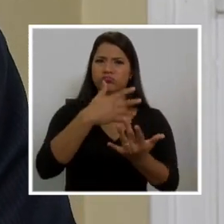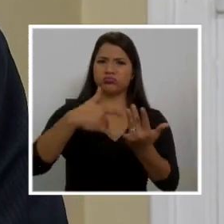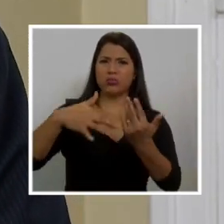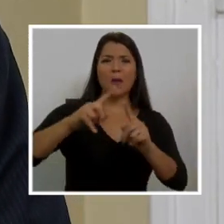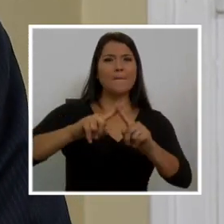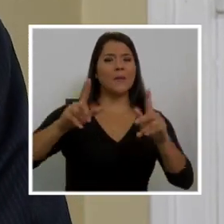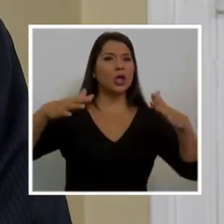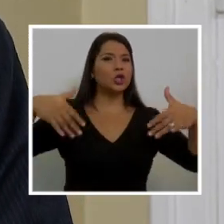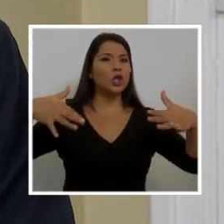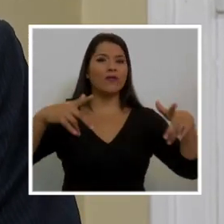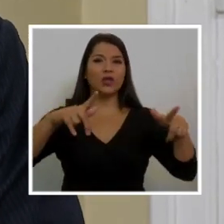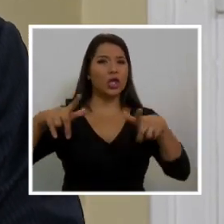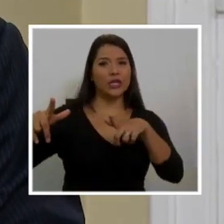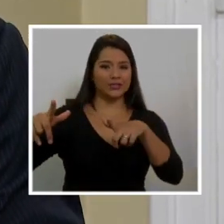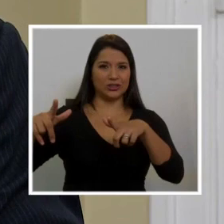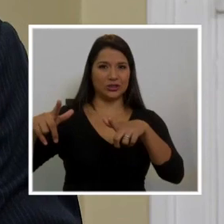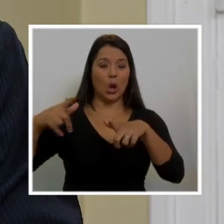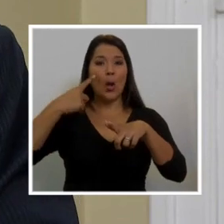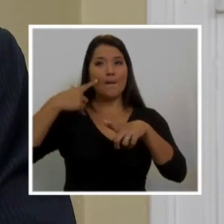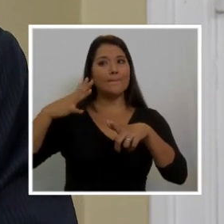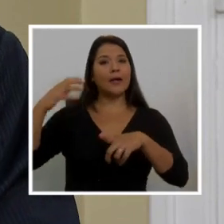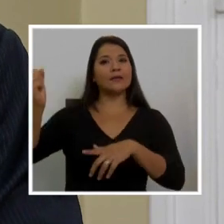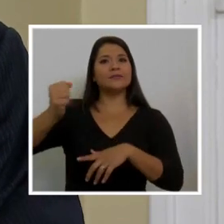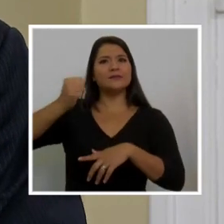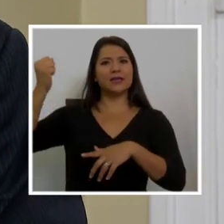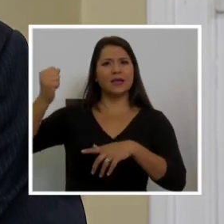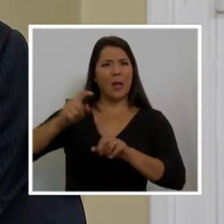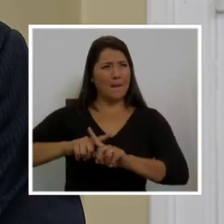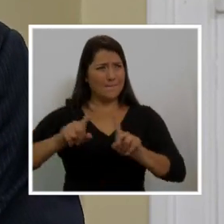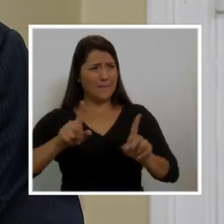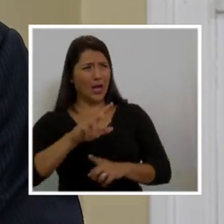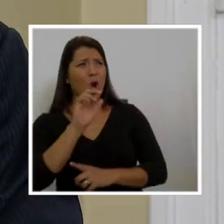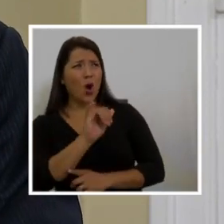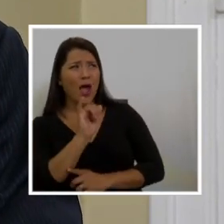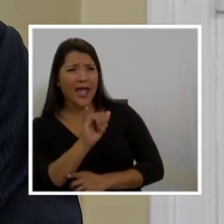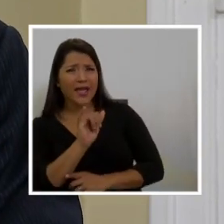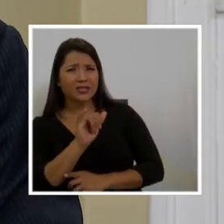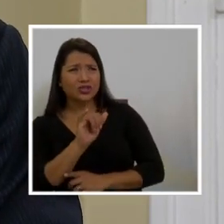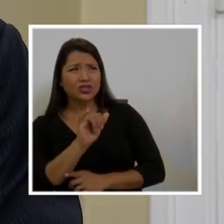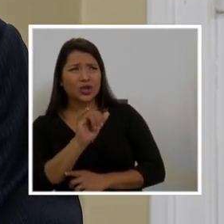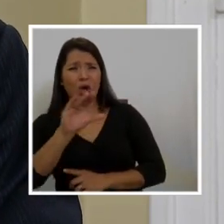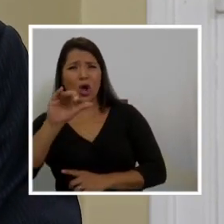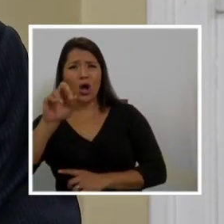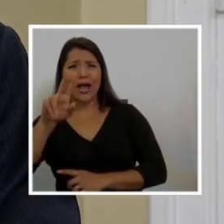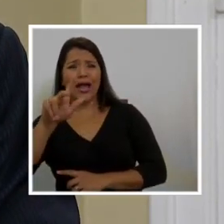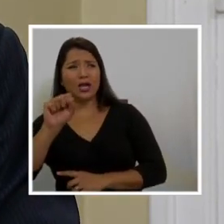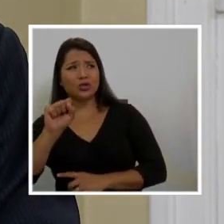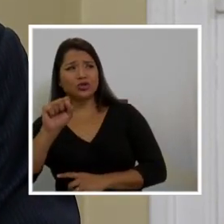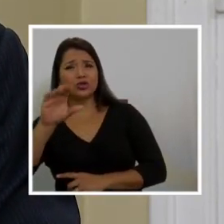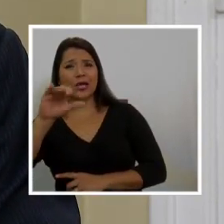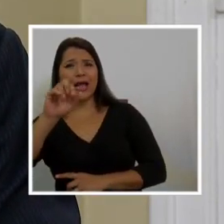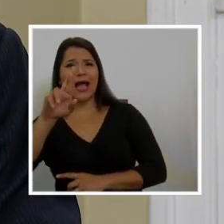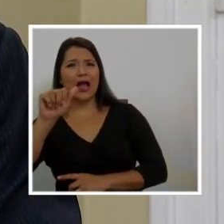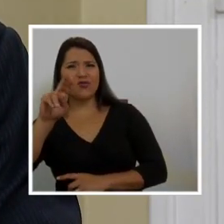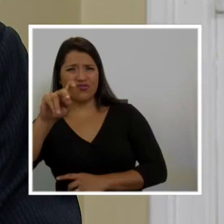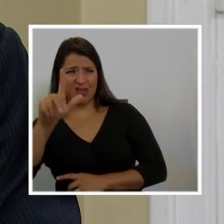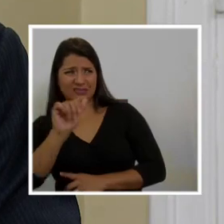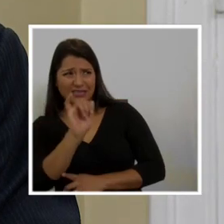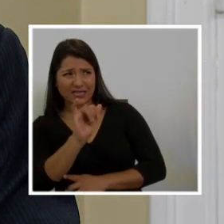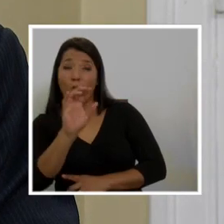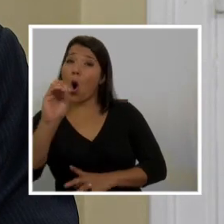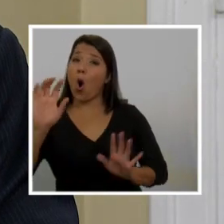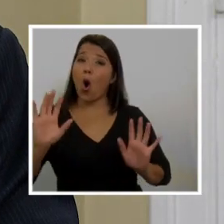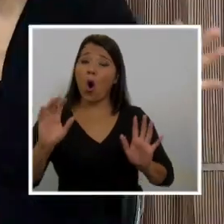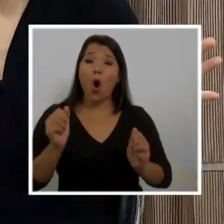hacer un clásico. Porque ya el clásico... ¿Pero es eso, don Carlos Carranza, o es que con Carlos